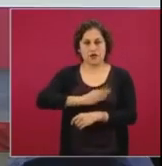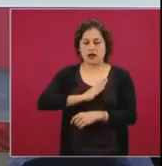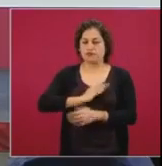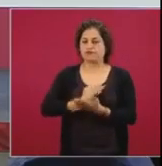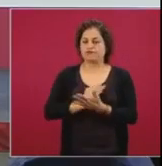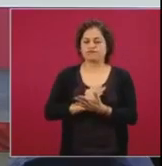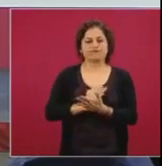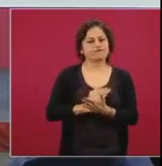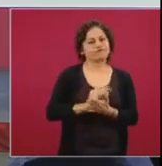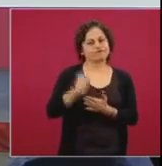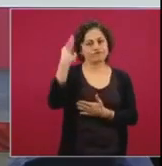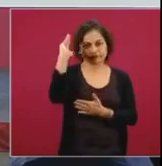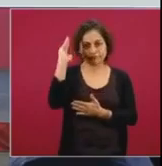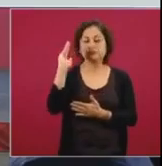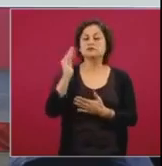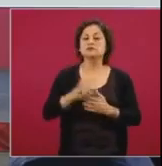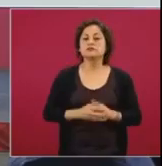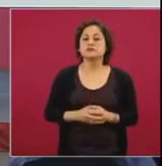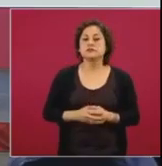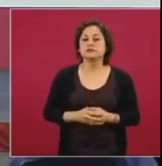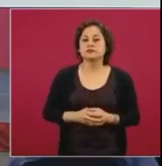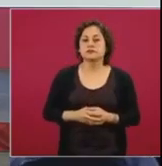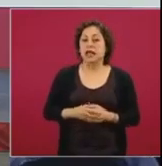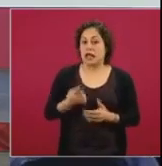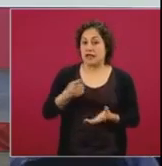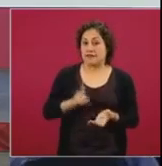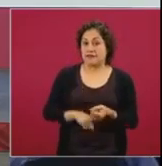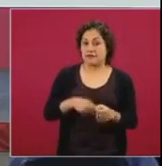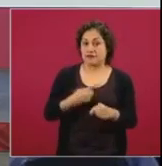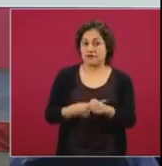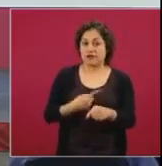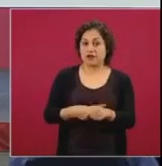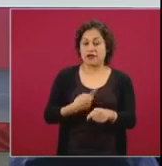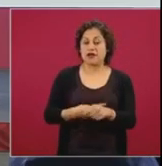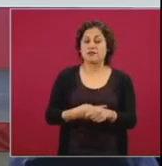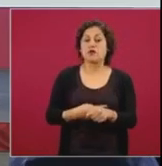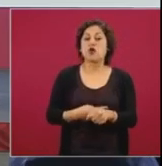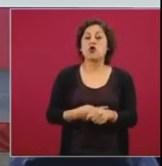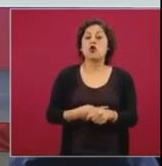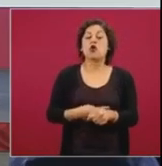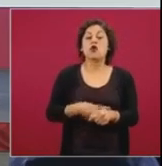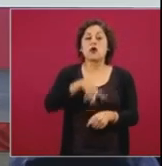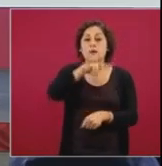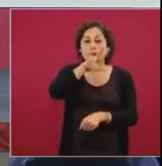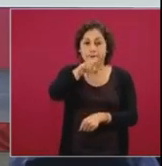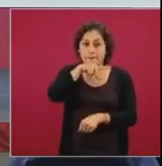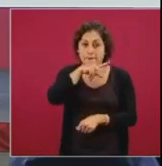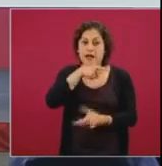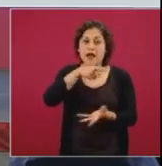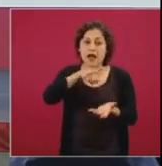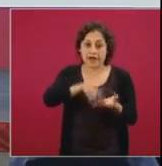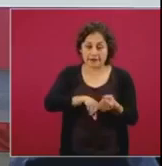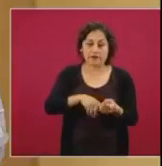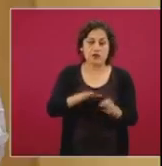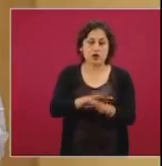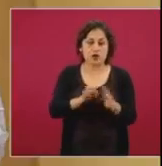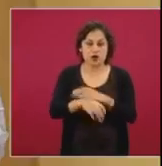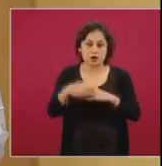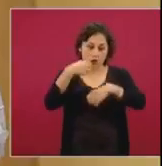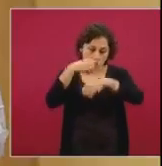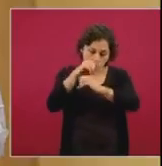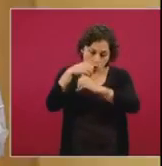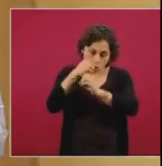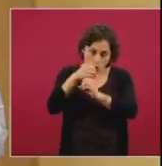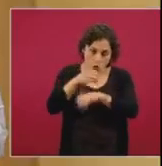arriba, es decir, son lepras multibacilares, nosotros le decimos, le haces una baciloscopía a una persona, le tomas